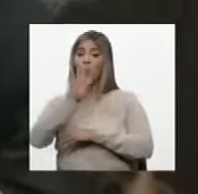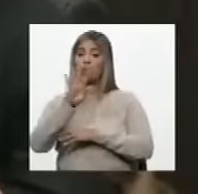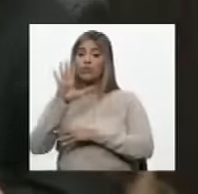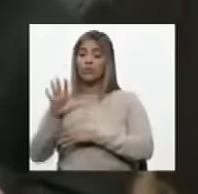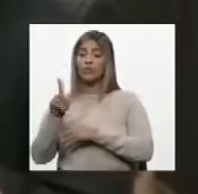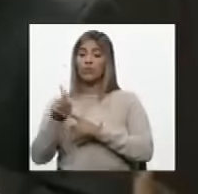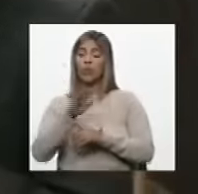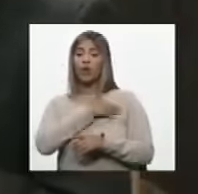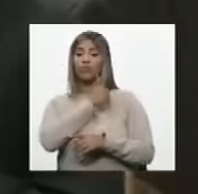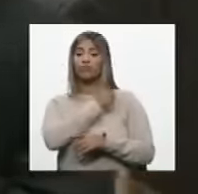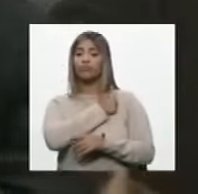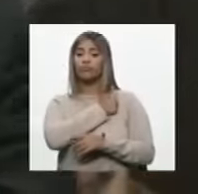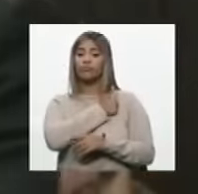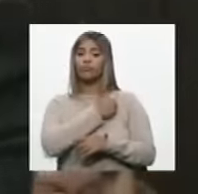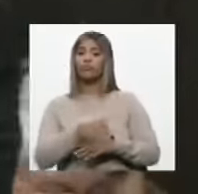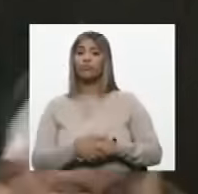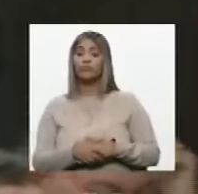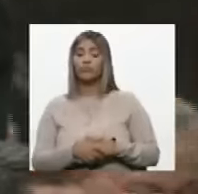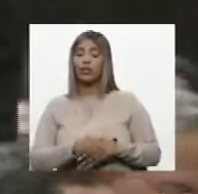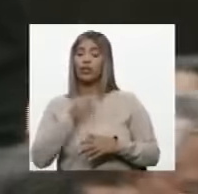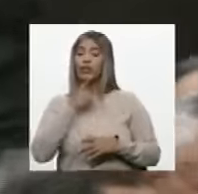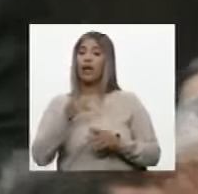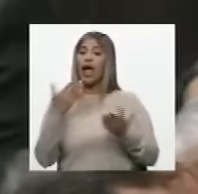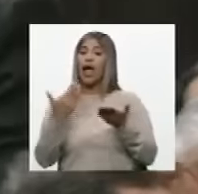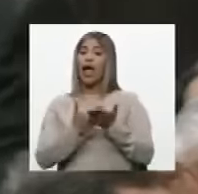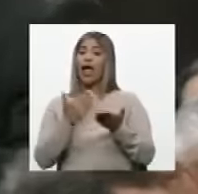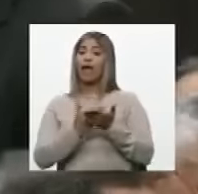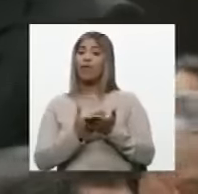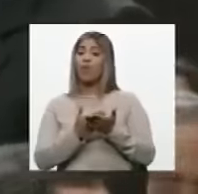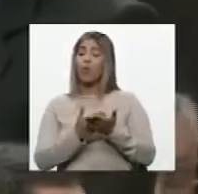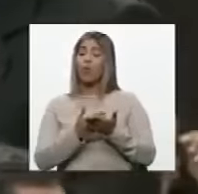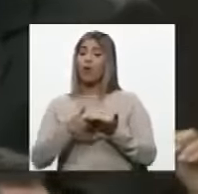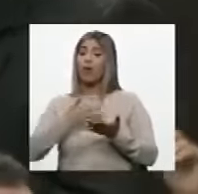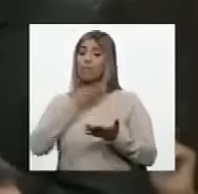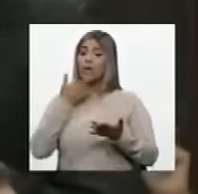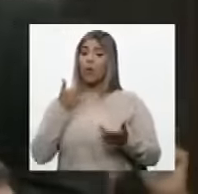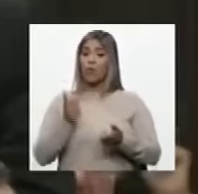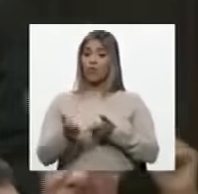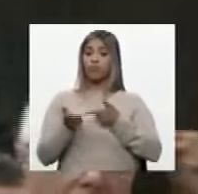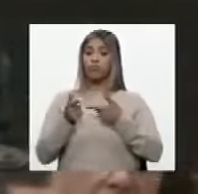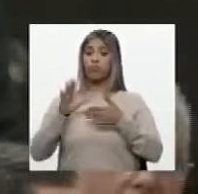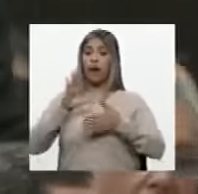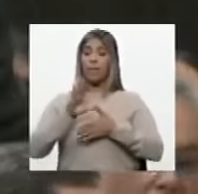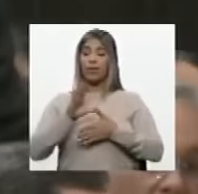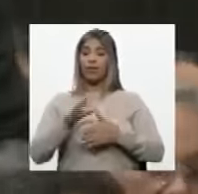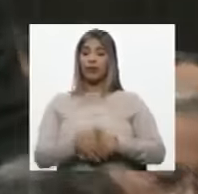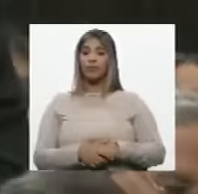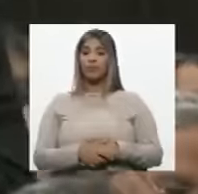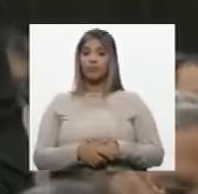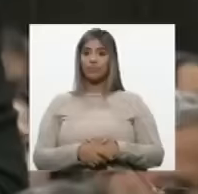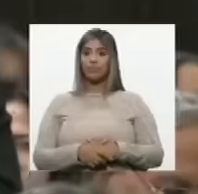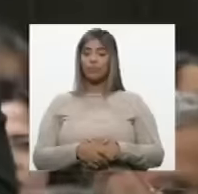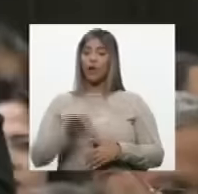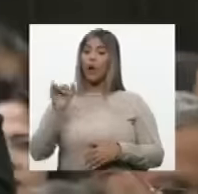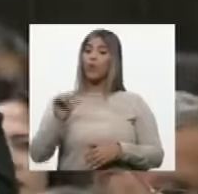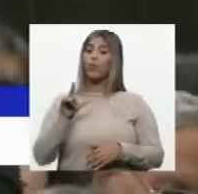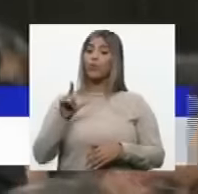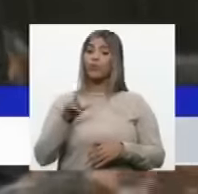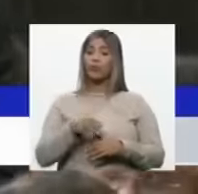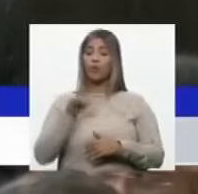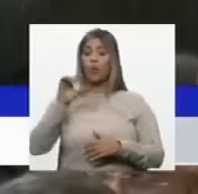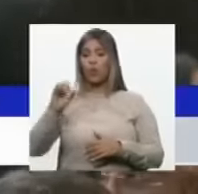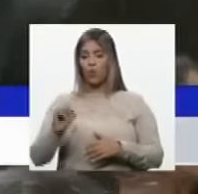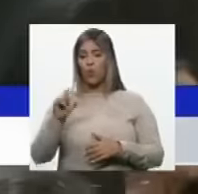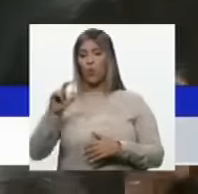julio de 1945 a mayor. Venía de la escuela de Chorrijos, la mejor escuela de artillería de América. Julio César